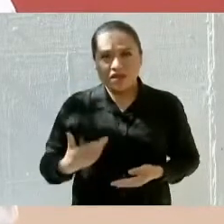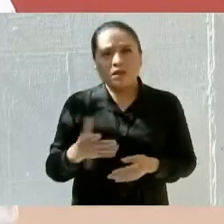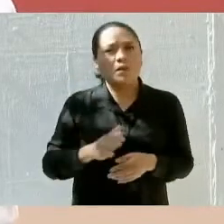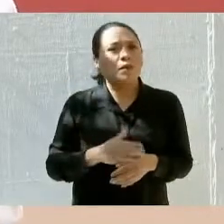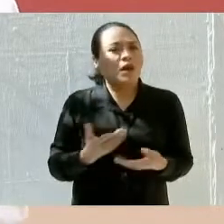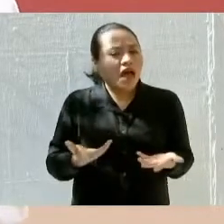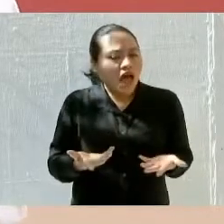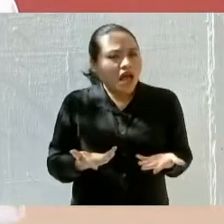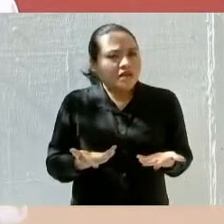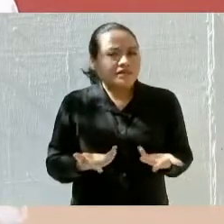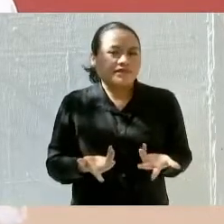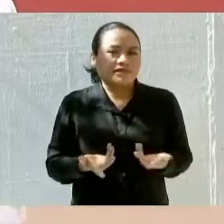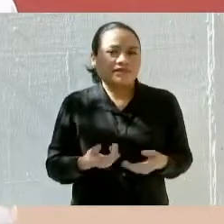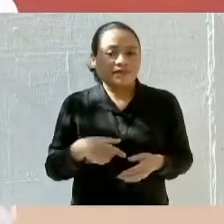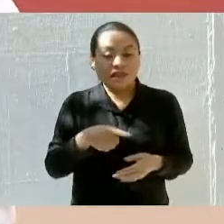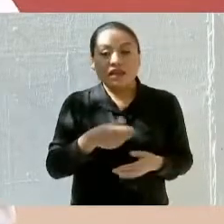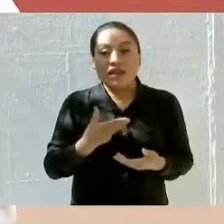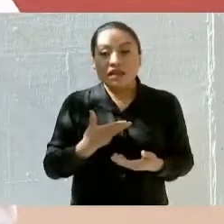porque